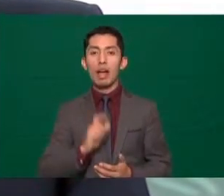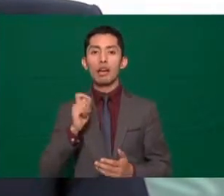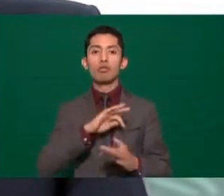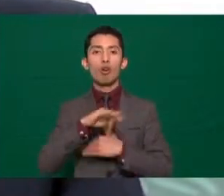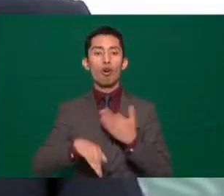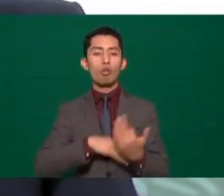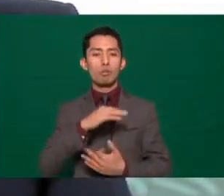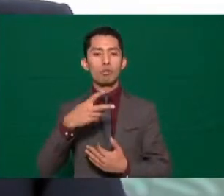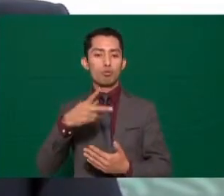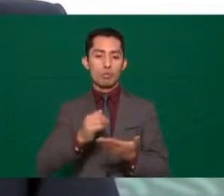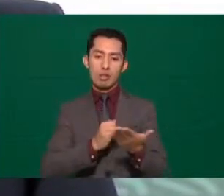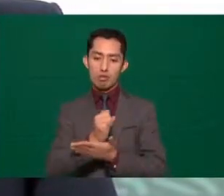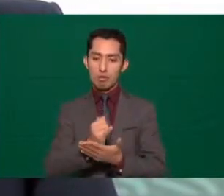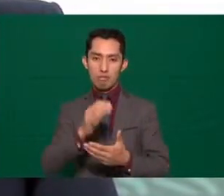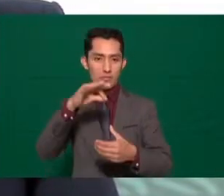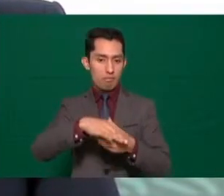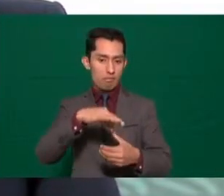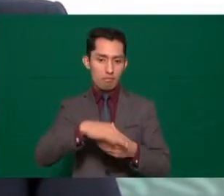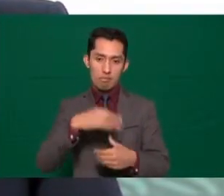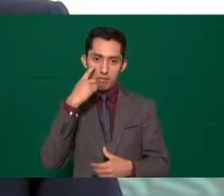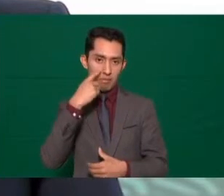es pluralidad.